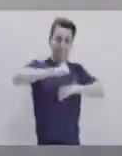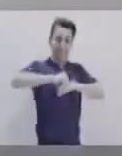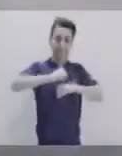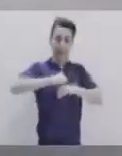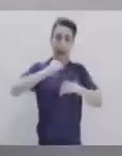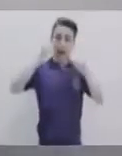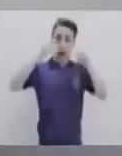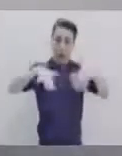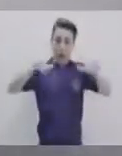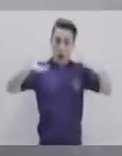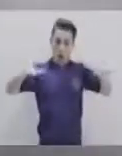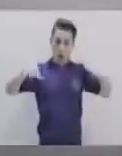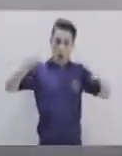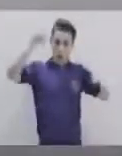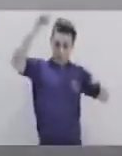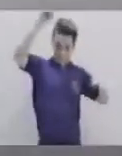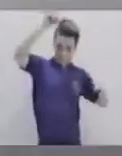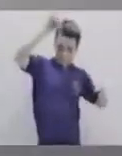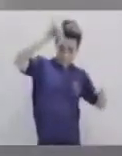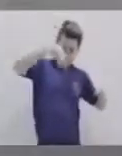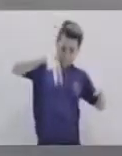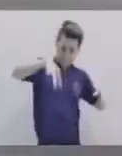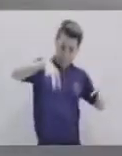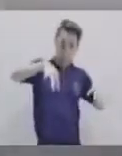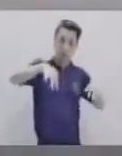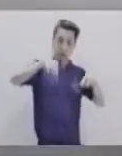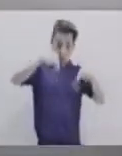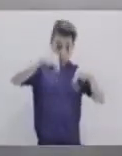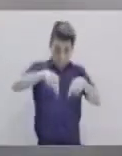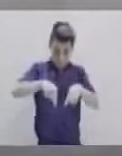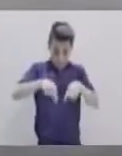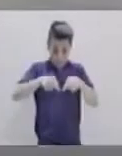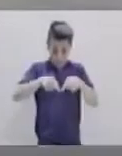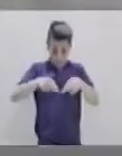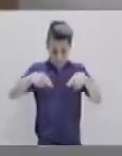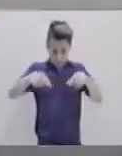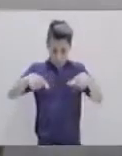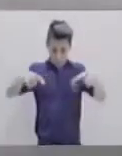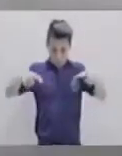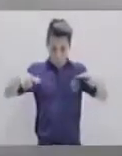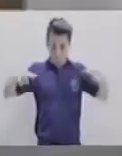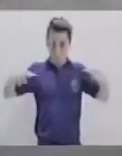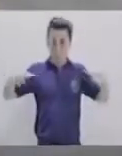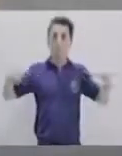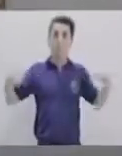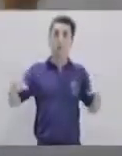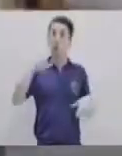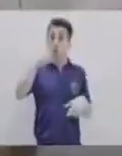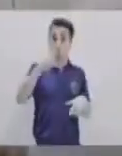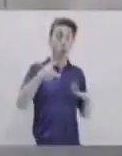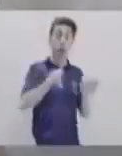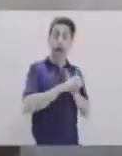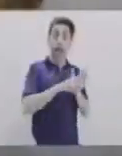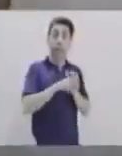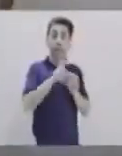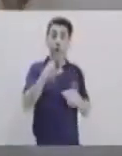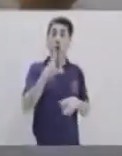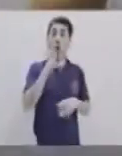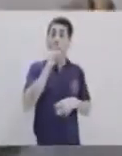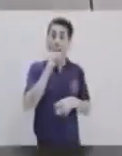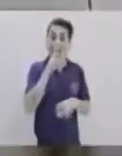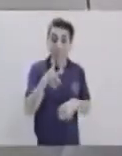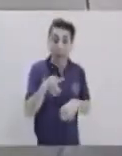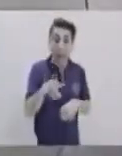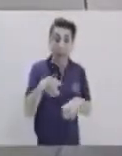Sí. Empieza en un espacio y se expande alrededor. Si tú hablas, como en este caso en el aire, ese sonido no viaja muy